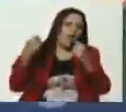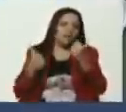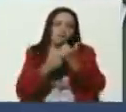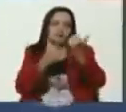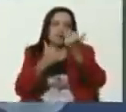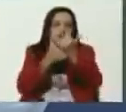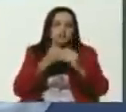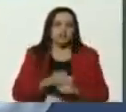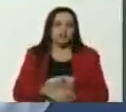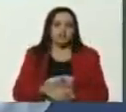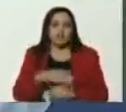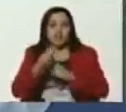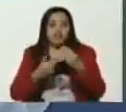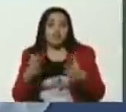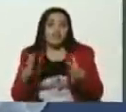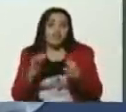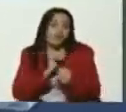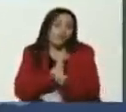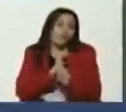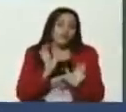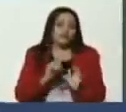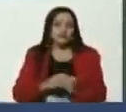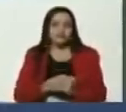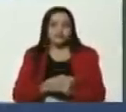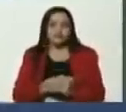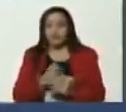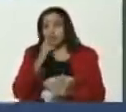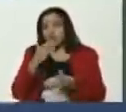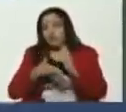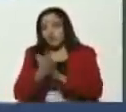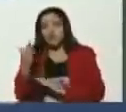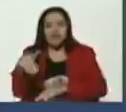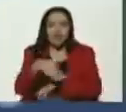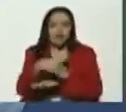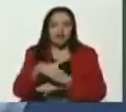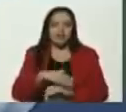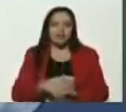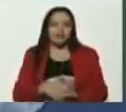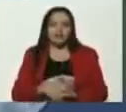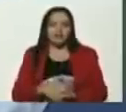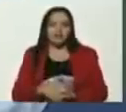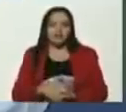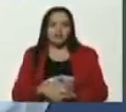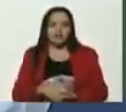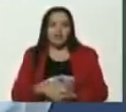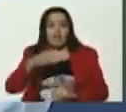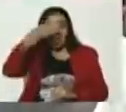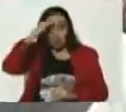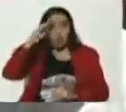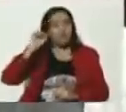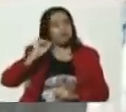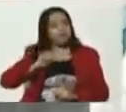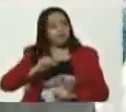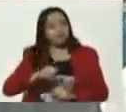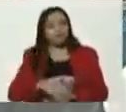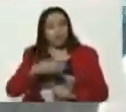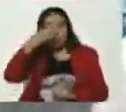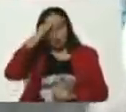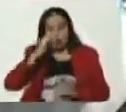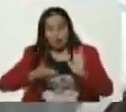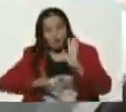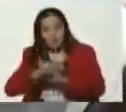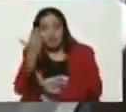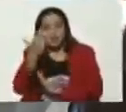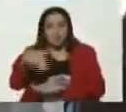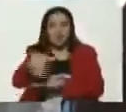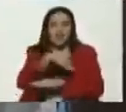Les pegó el frío y no salieron. En Cuba no, en Cuba salieron. Allá también